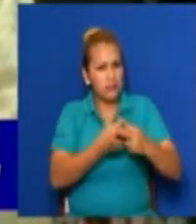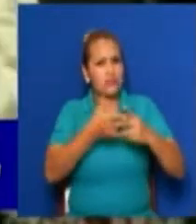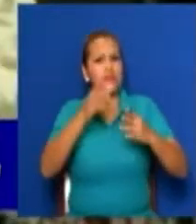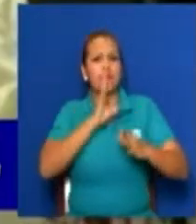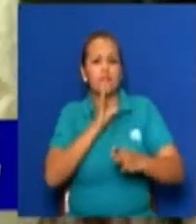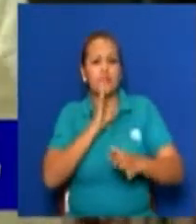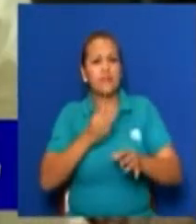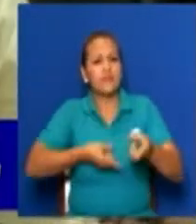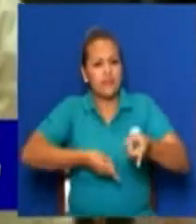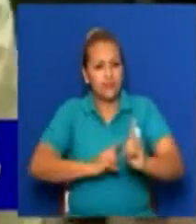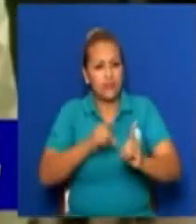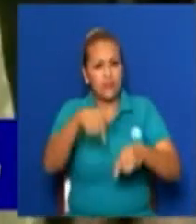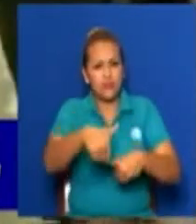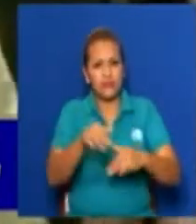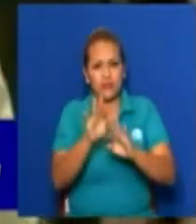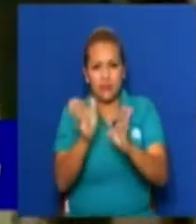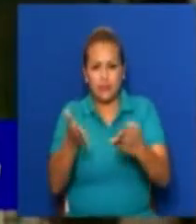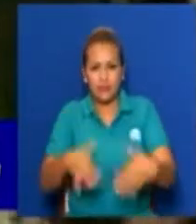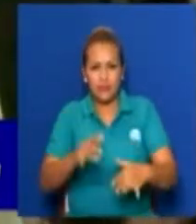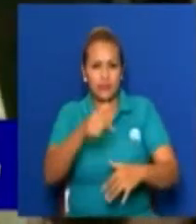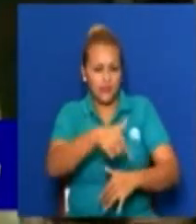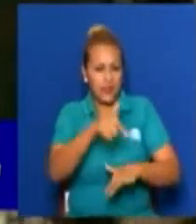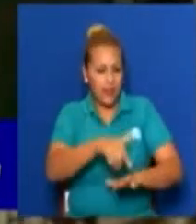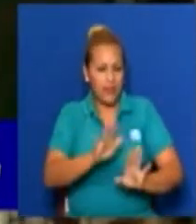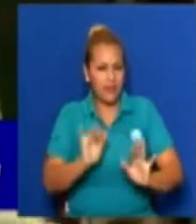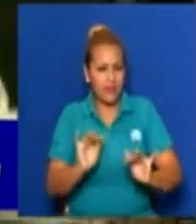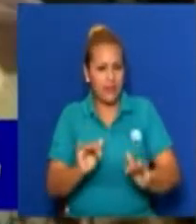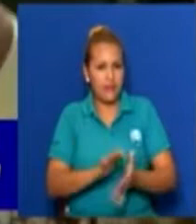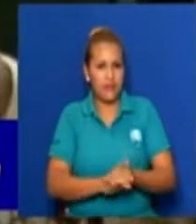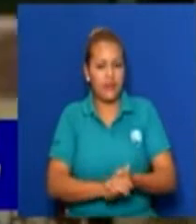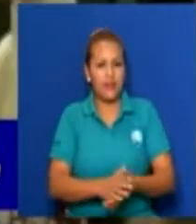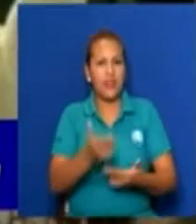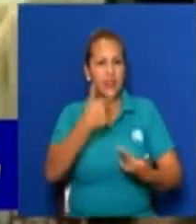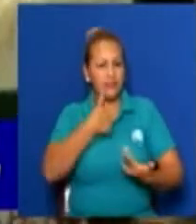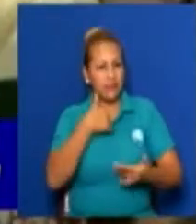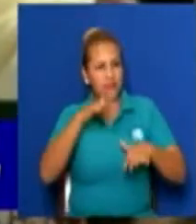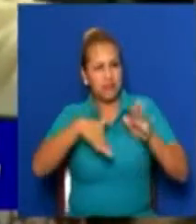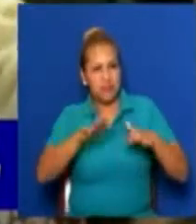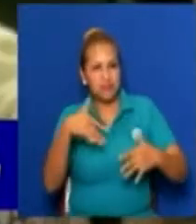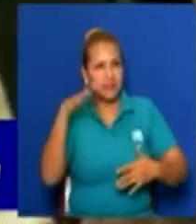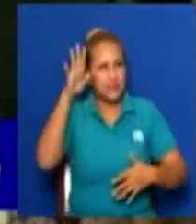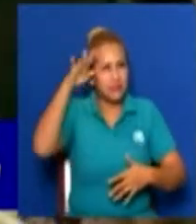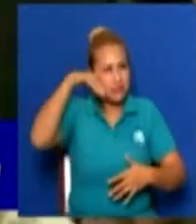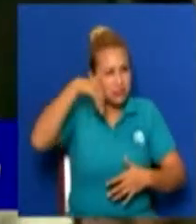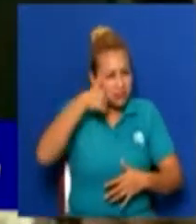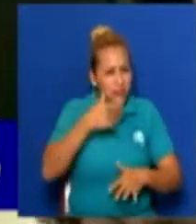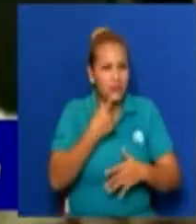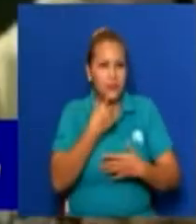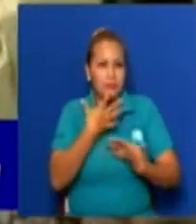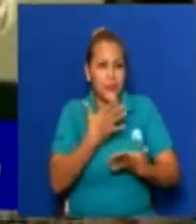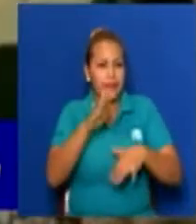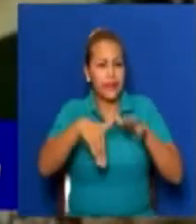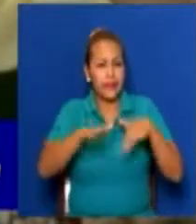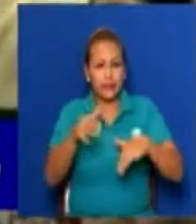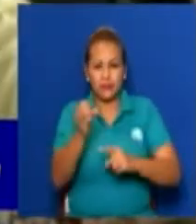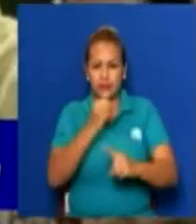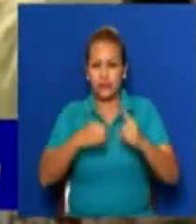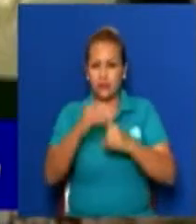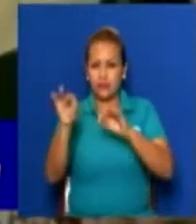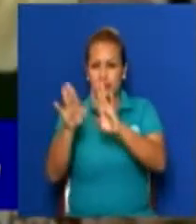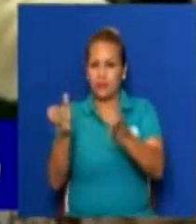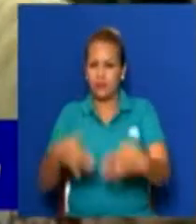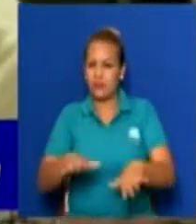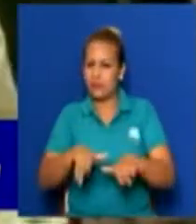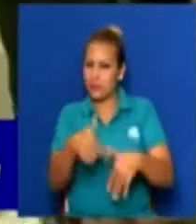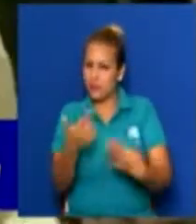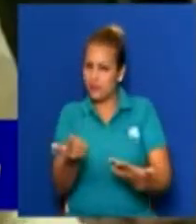mujer y de liberación de la mujer. A mí me da tristeza cuando organizaciones de mujeres van a hacer una celebración